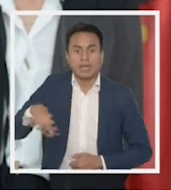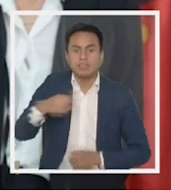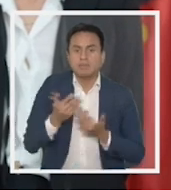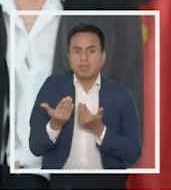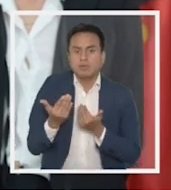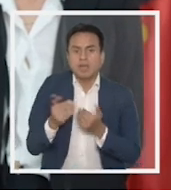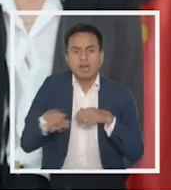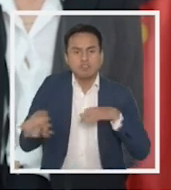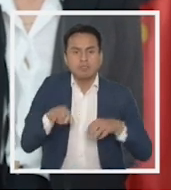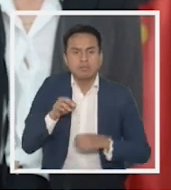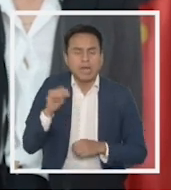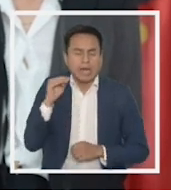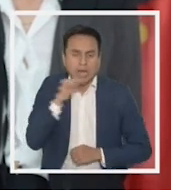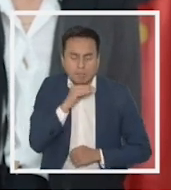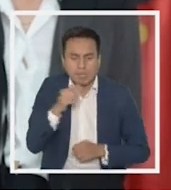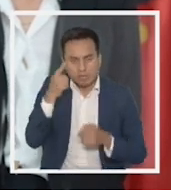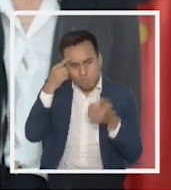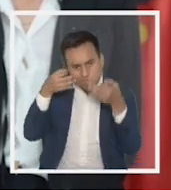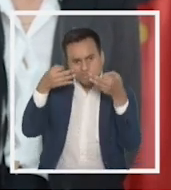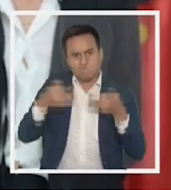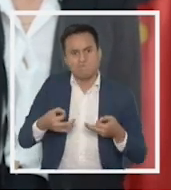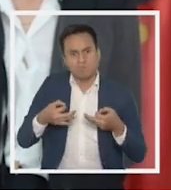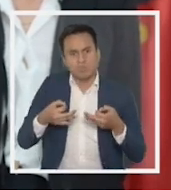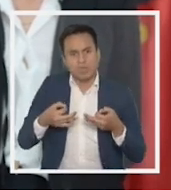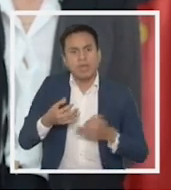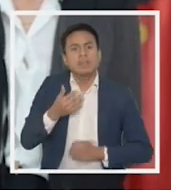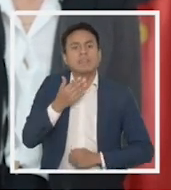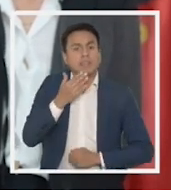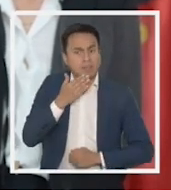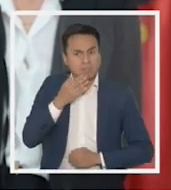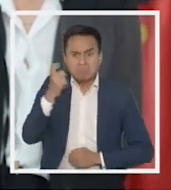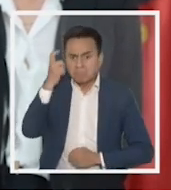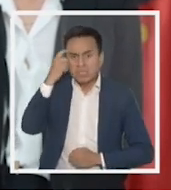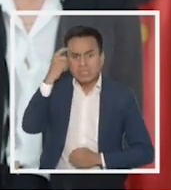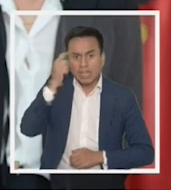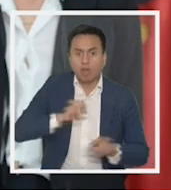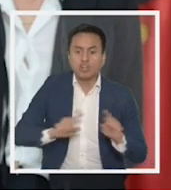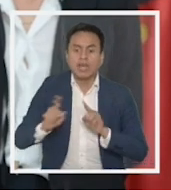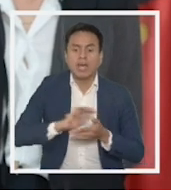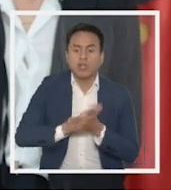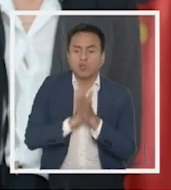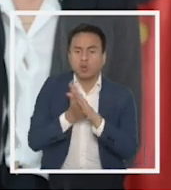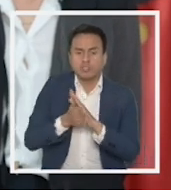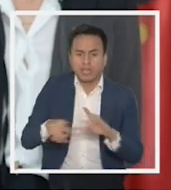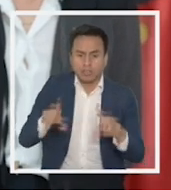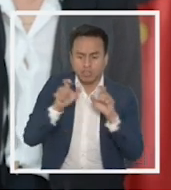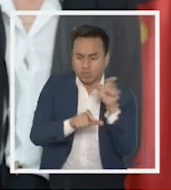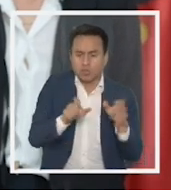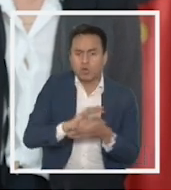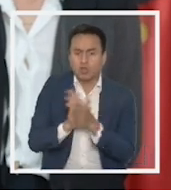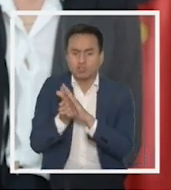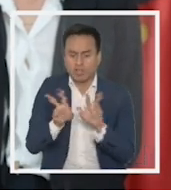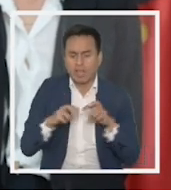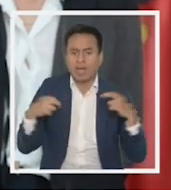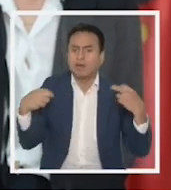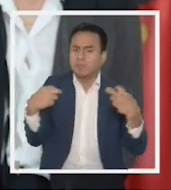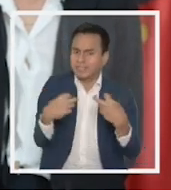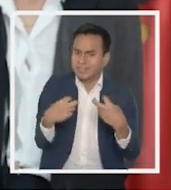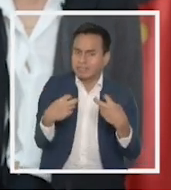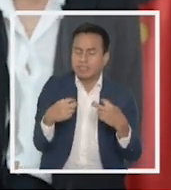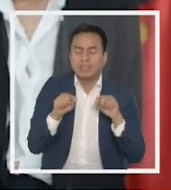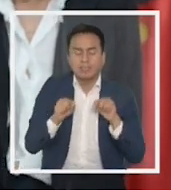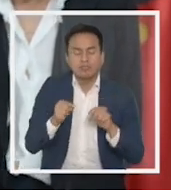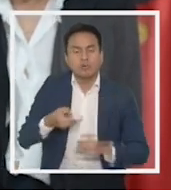debe ser pensada y coordinada con todos los actores involucrados y sentados a la mesa. Y en esto insisto muy encarecidamente